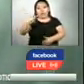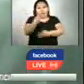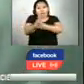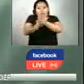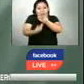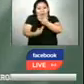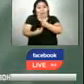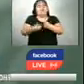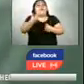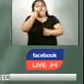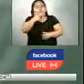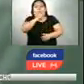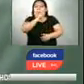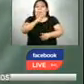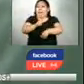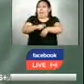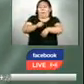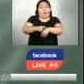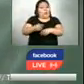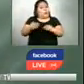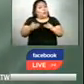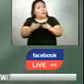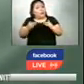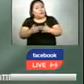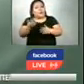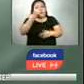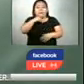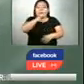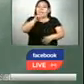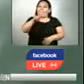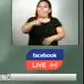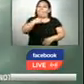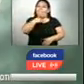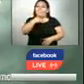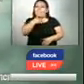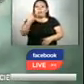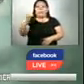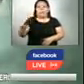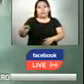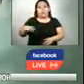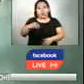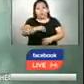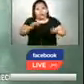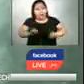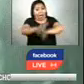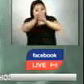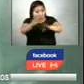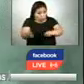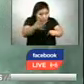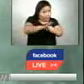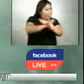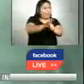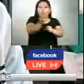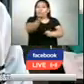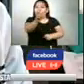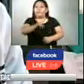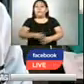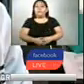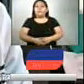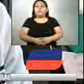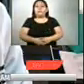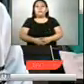mismo paciente representa un nuevo escenario para las autoridades sanitarias. Los especialistas aclaran que no se trata de una nueva variante.